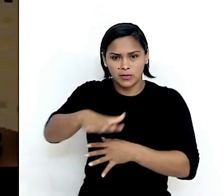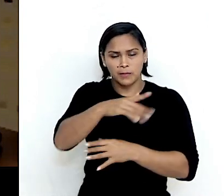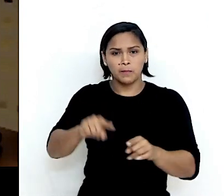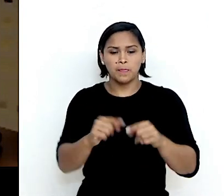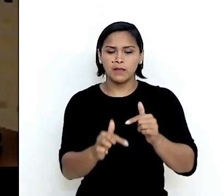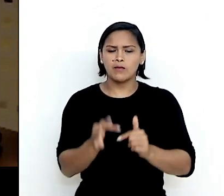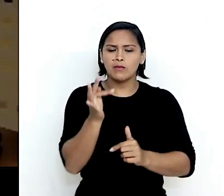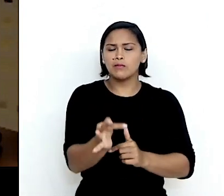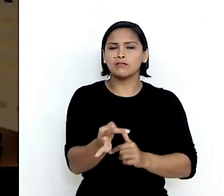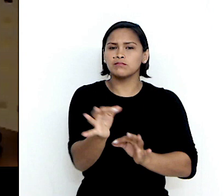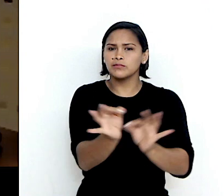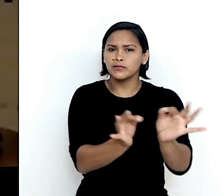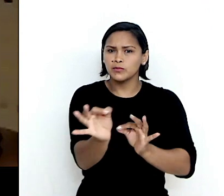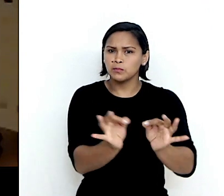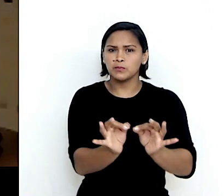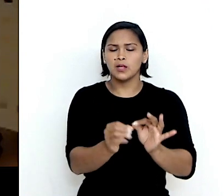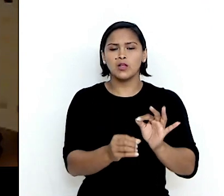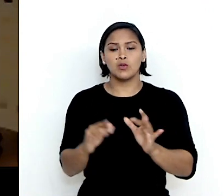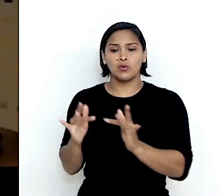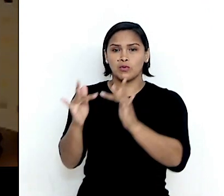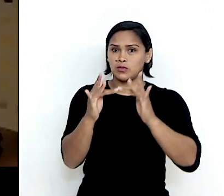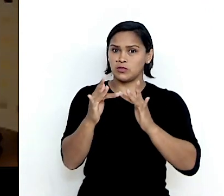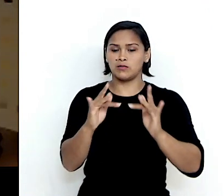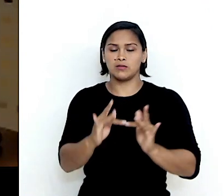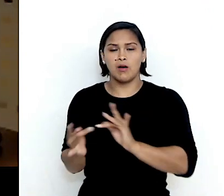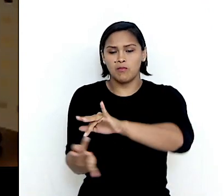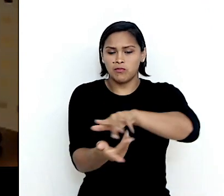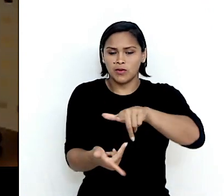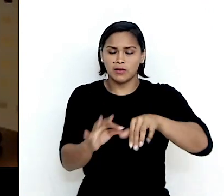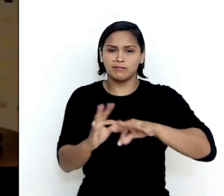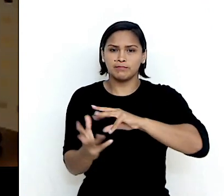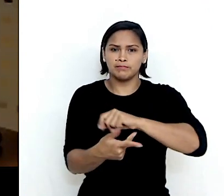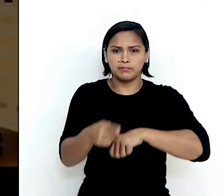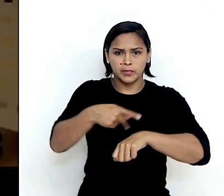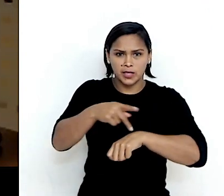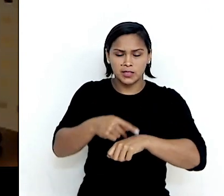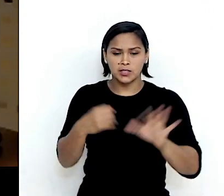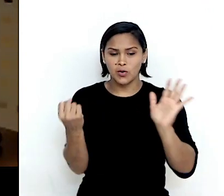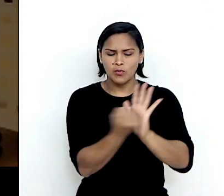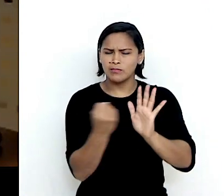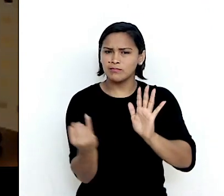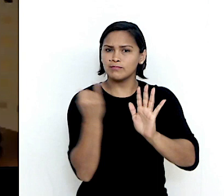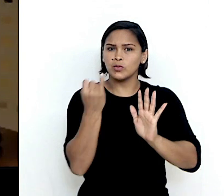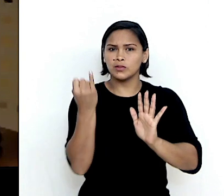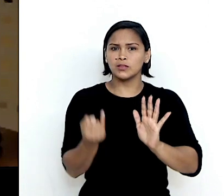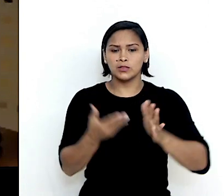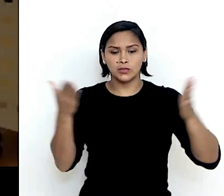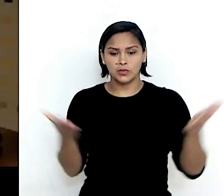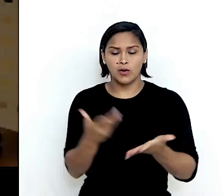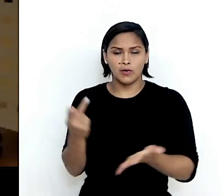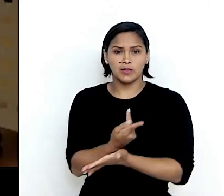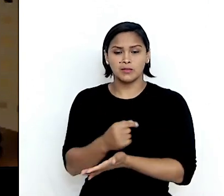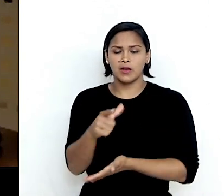de conectividad internacional que marca hoy un nuevo hito. Podemos mencionar, entre otros, los siguientes proyectos en esa